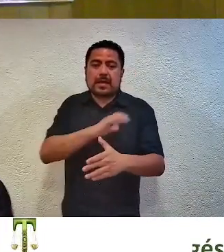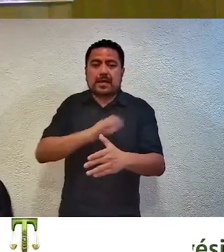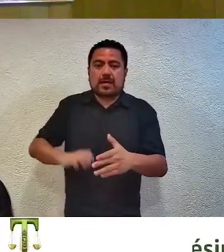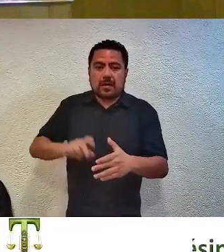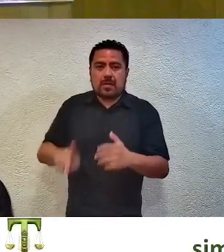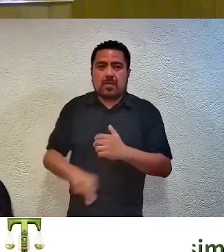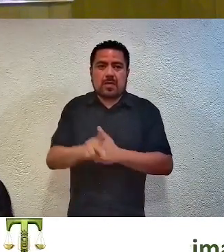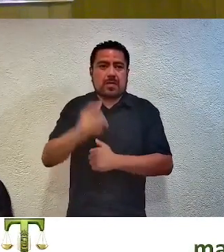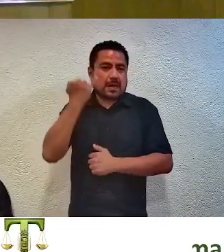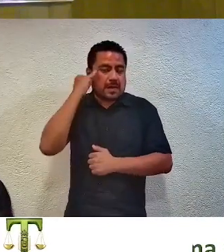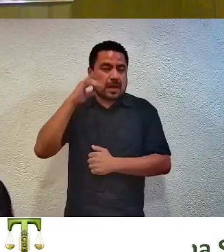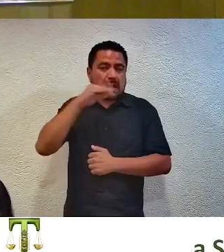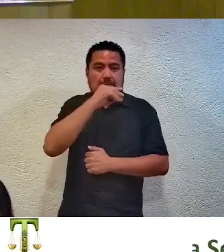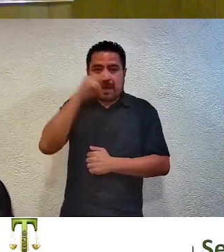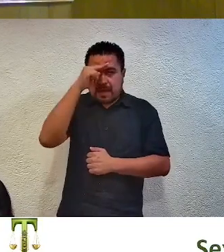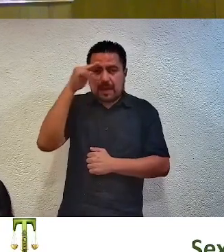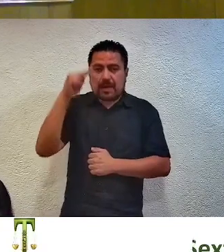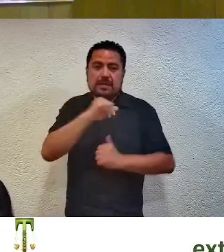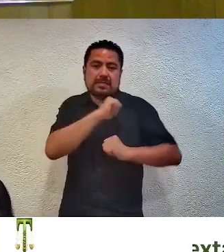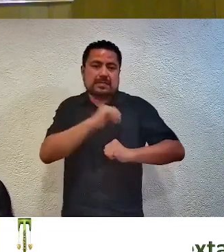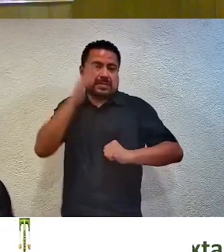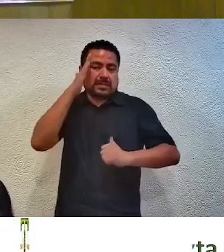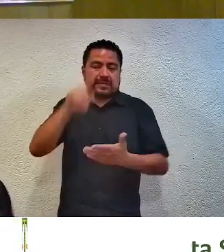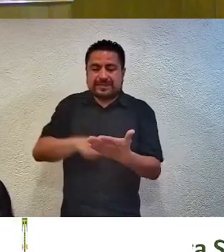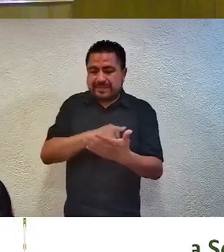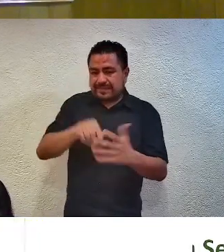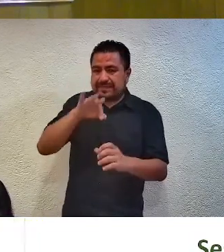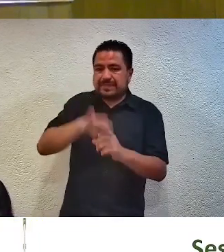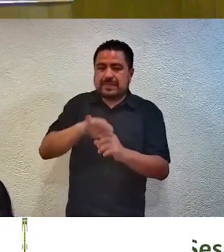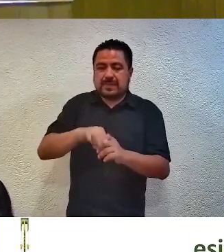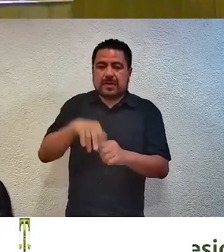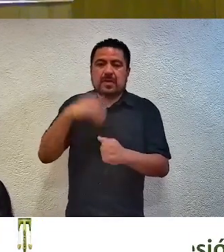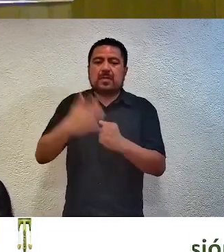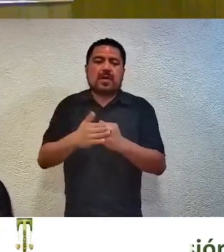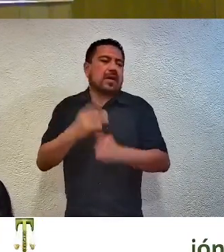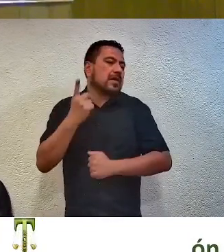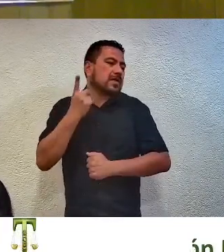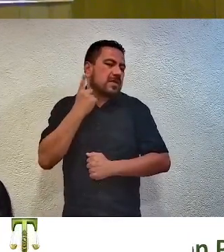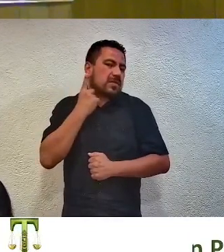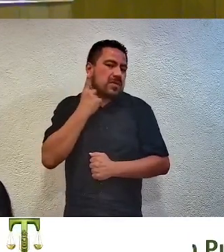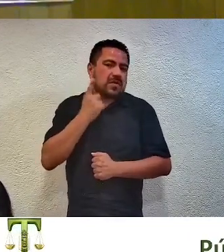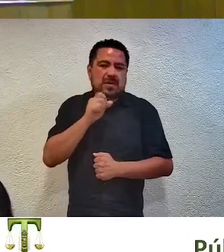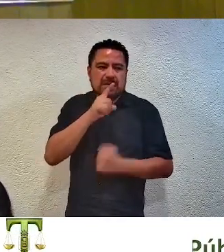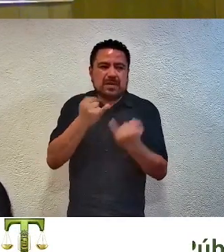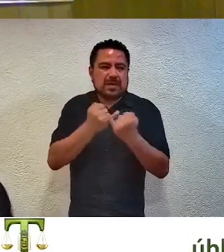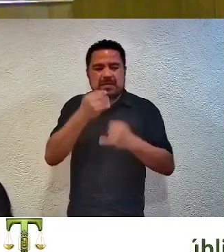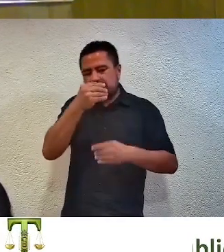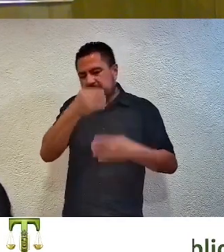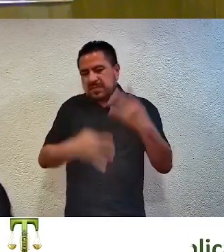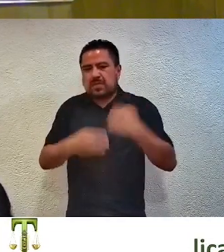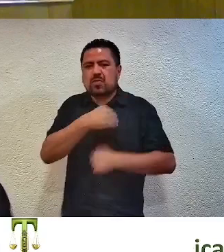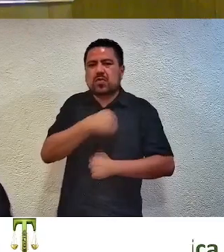pueblos indígenas y afromexicanos en los cargos de elección popular, de los cargos de diputaciones por ambos principios y